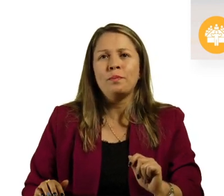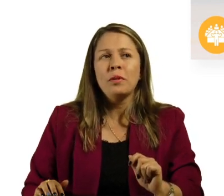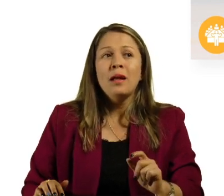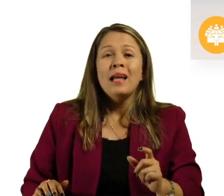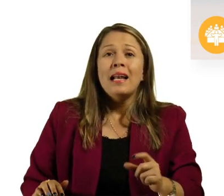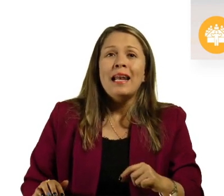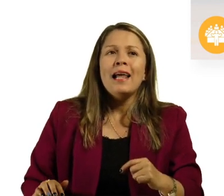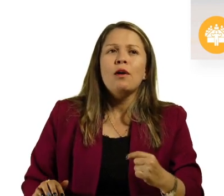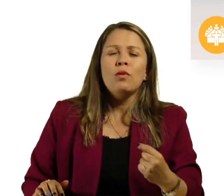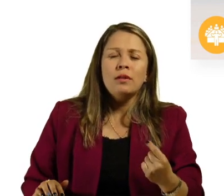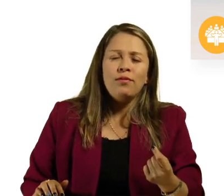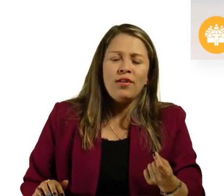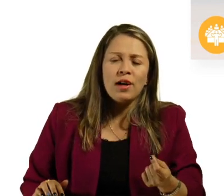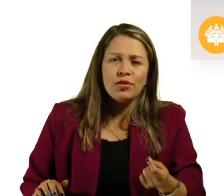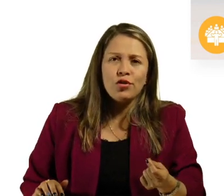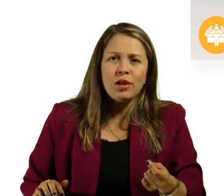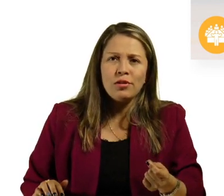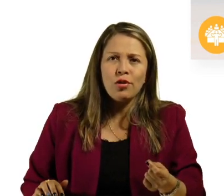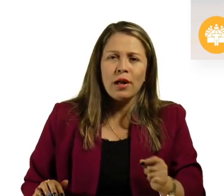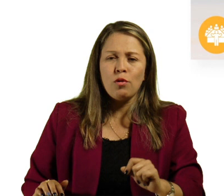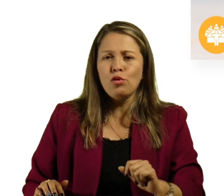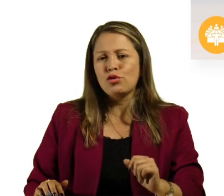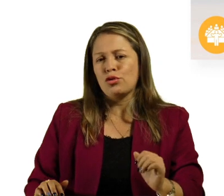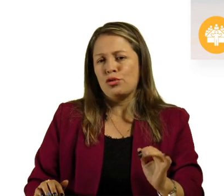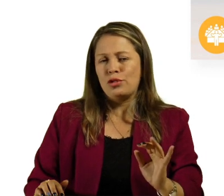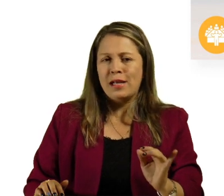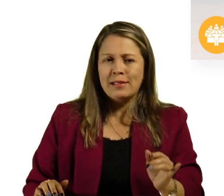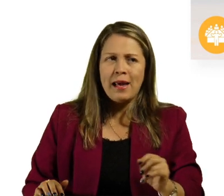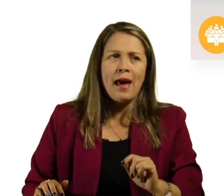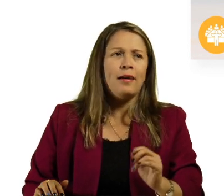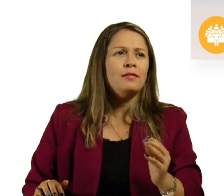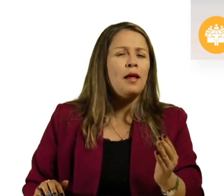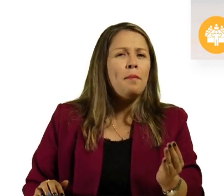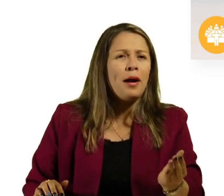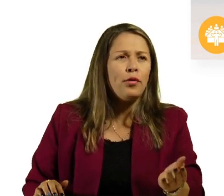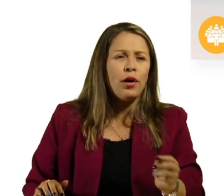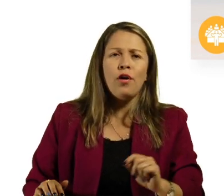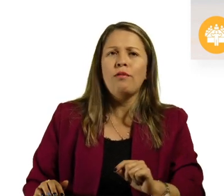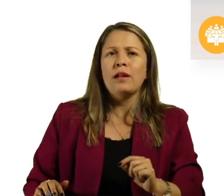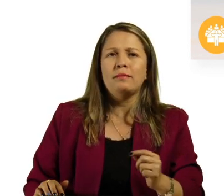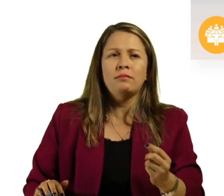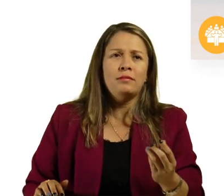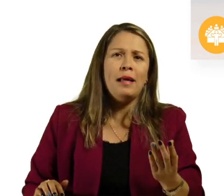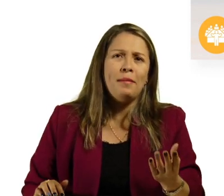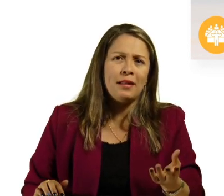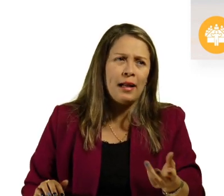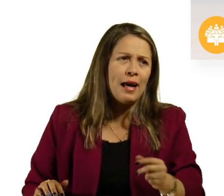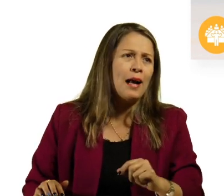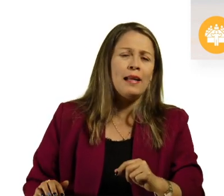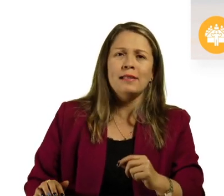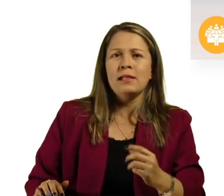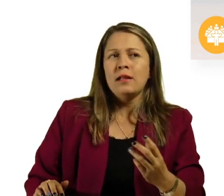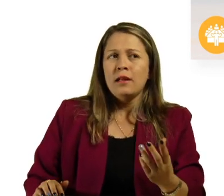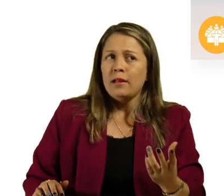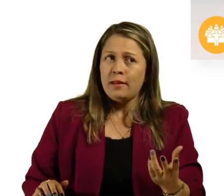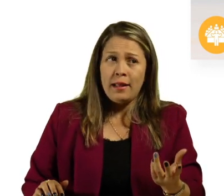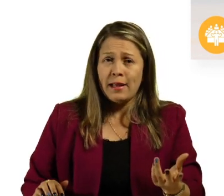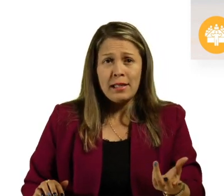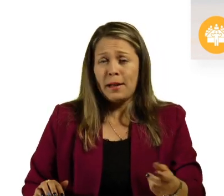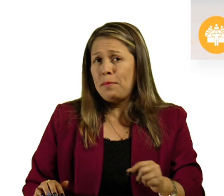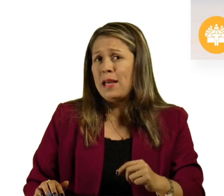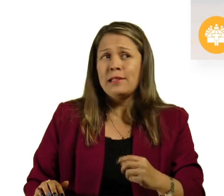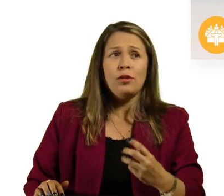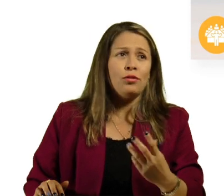acción. La cuantificación de esos recursos, ya sea de mano de obra, de materiales,